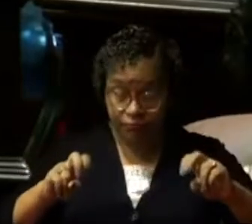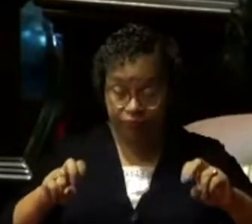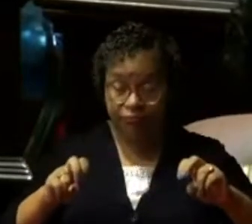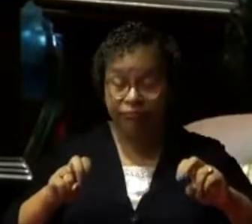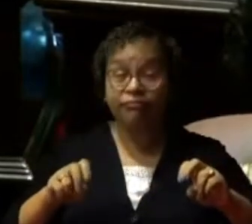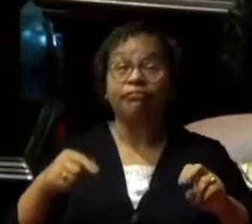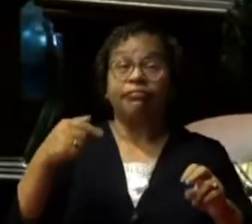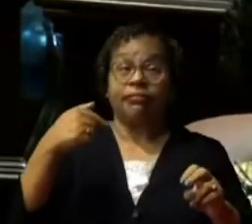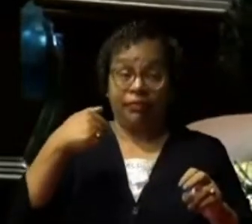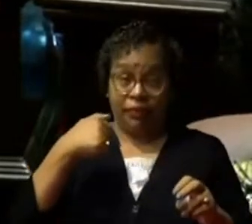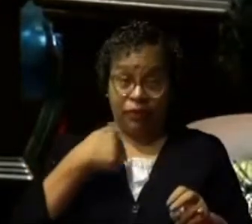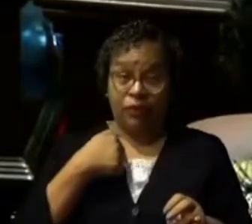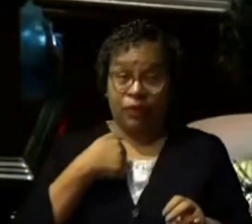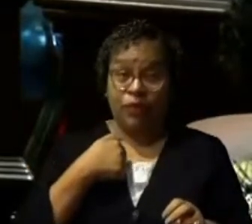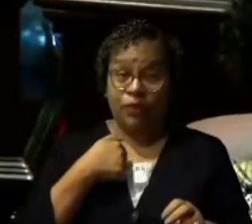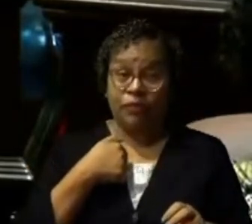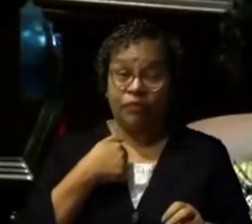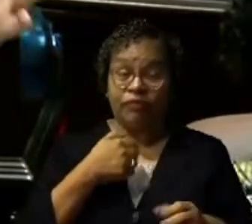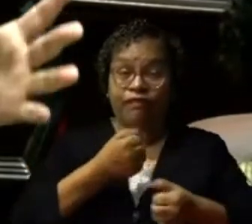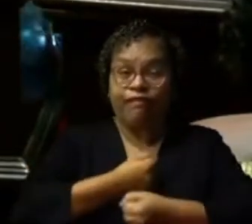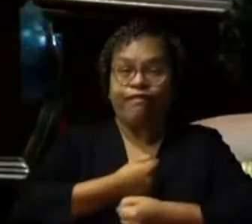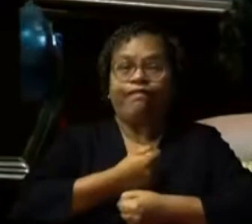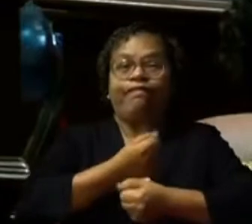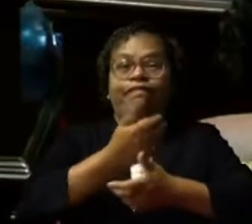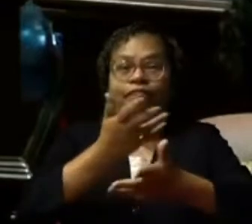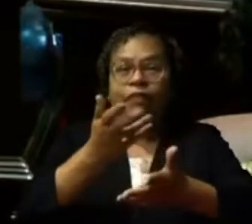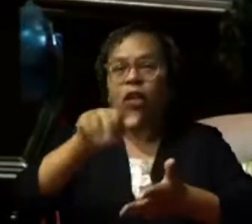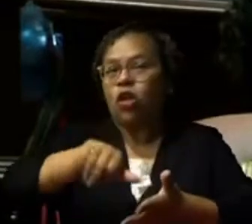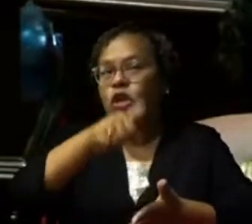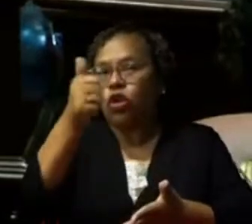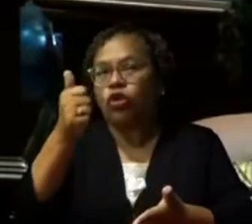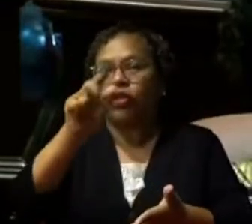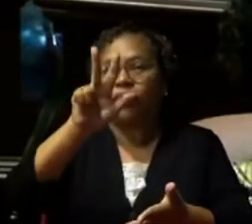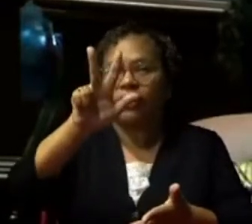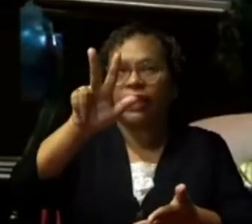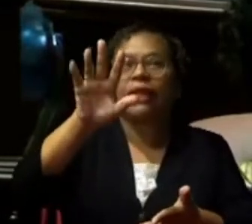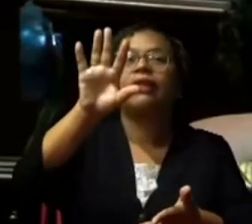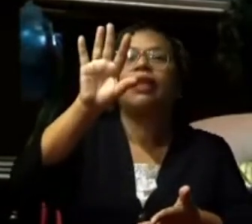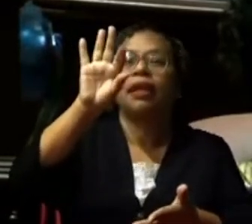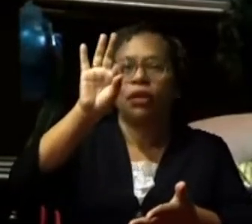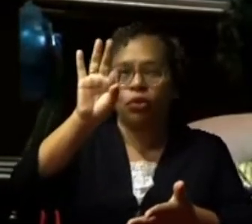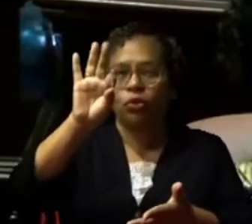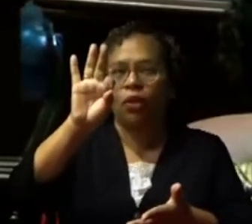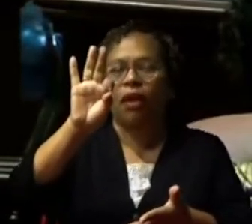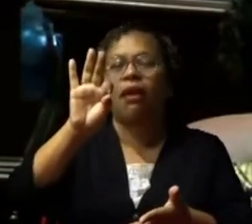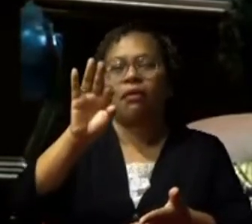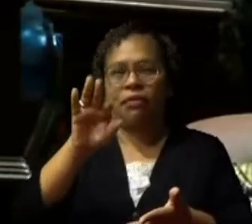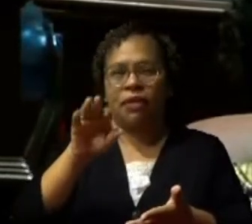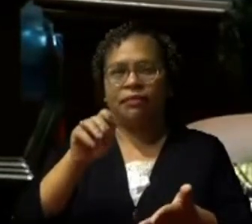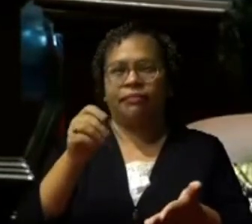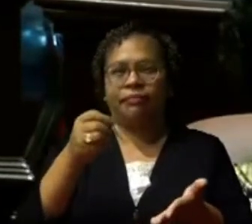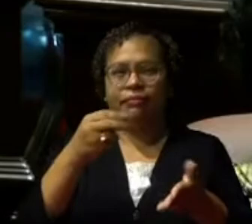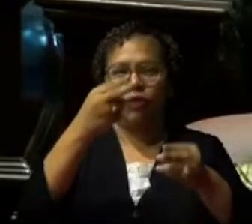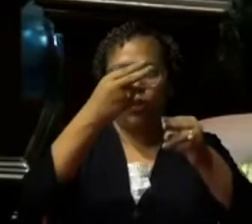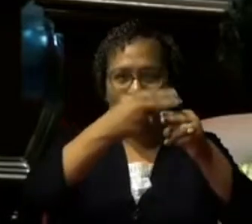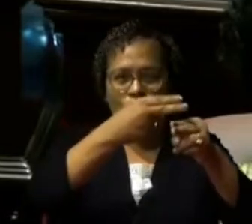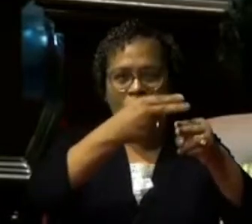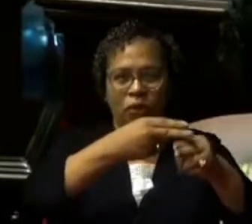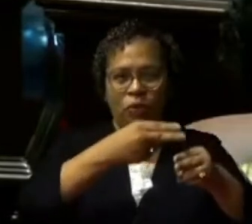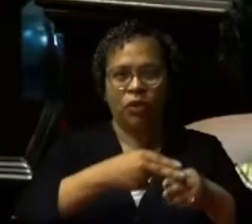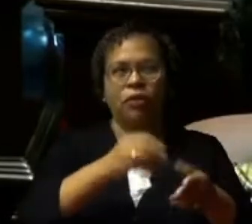qué nos lleva a mí y a otros 39 diputados, en total somos 40 diputados que hemos suscrito este proyecto de